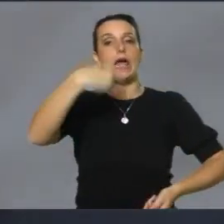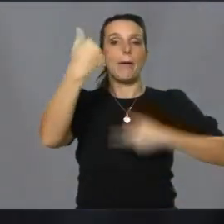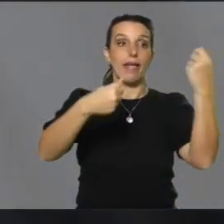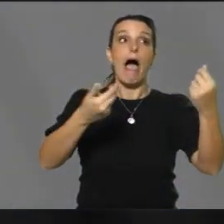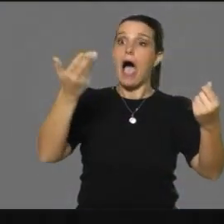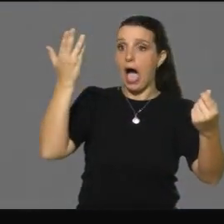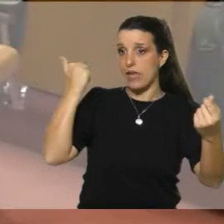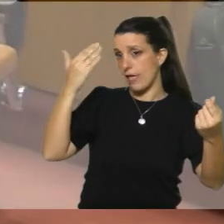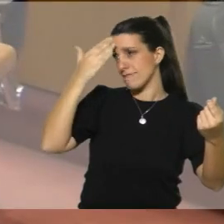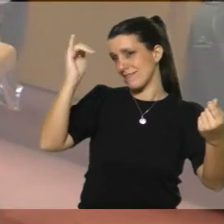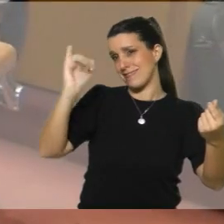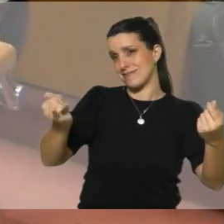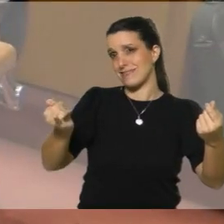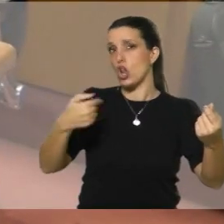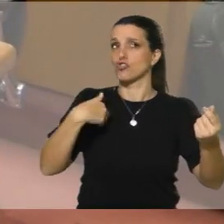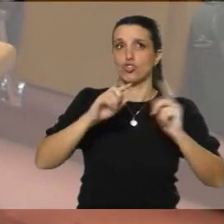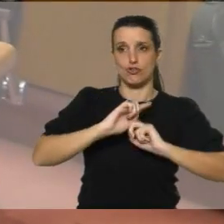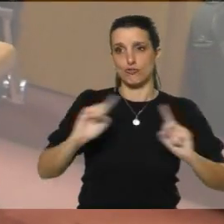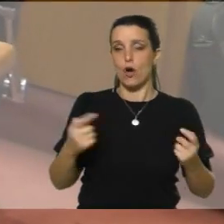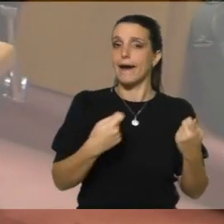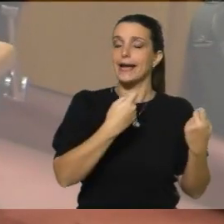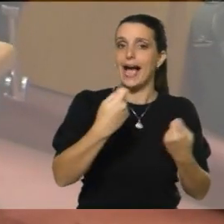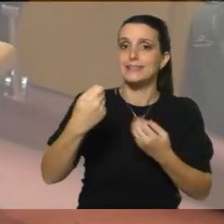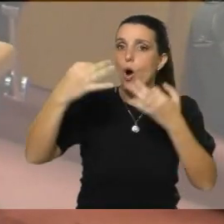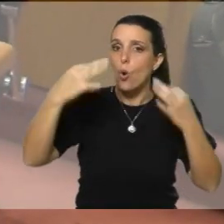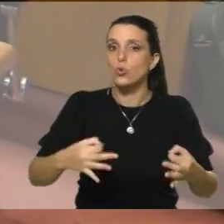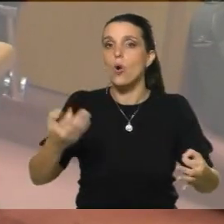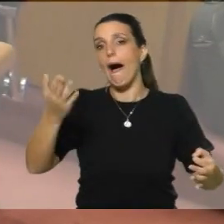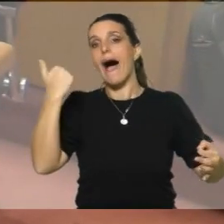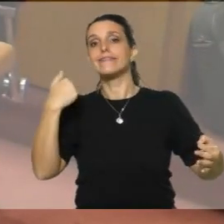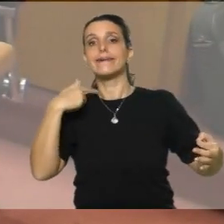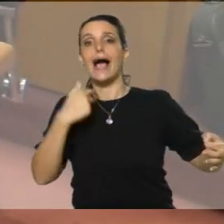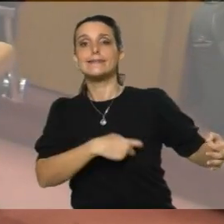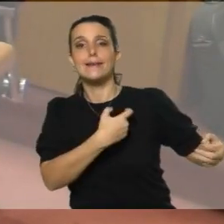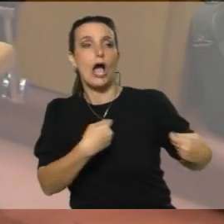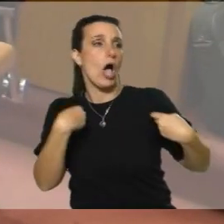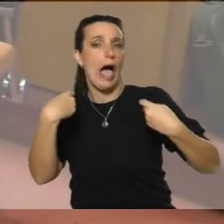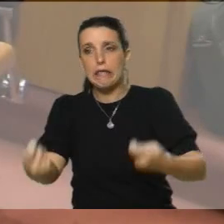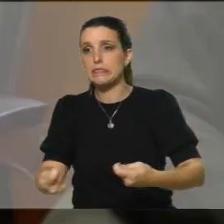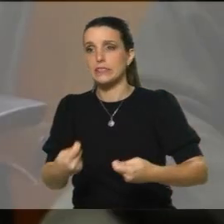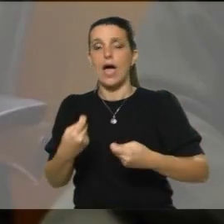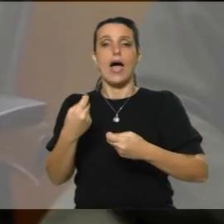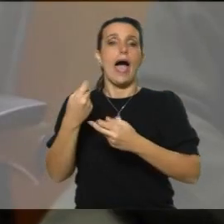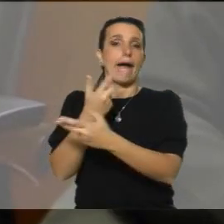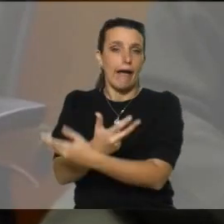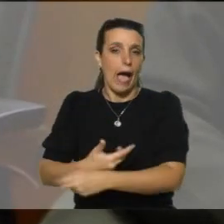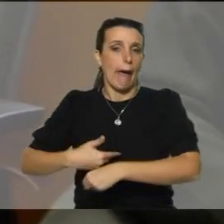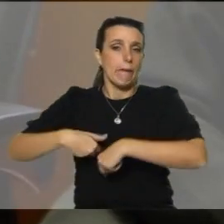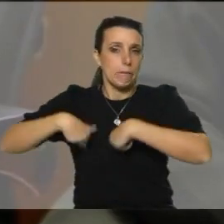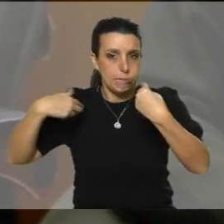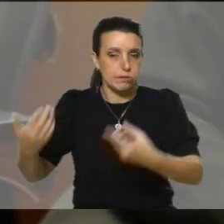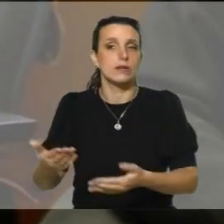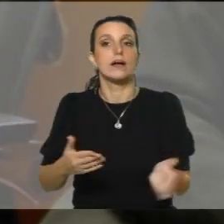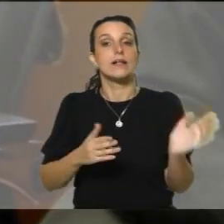ocurrió Durante los gobiernos del frente amplio con el emprendimiento de gas aago y con la capitalización de ancap Por otra parte